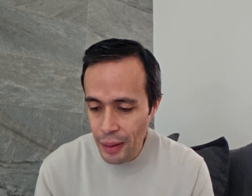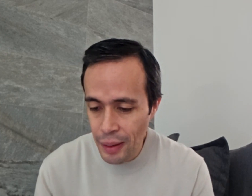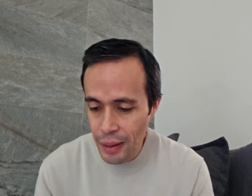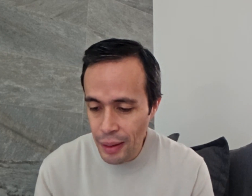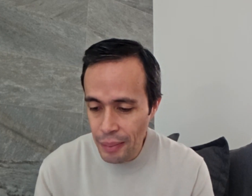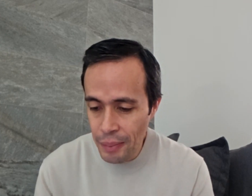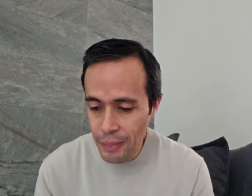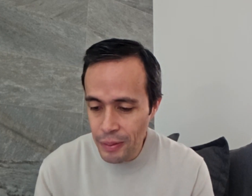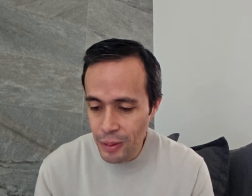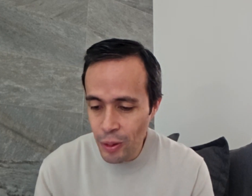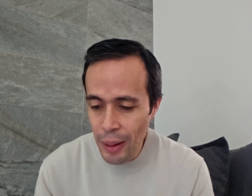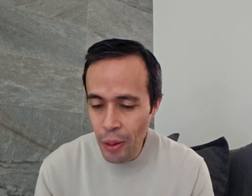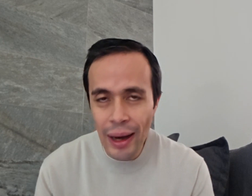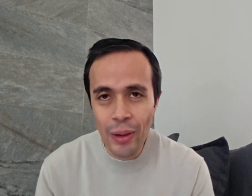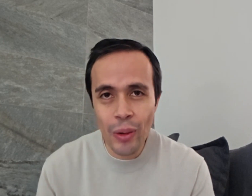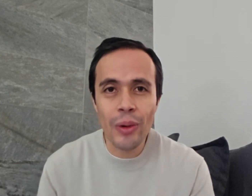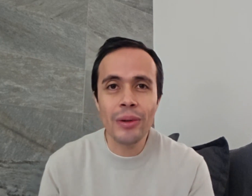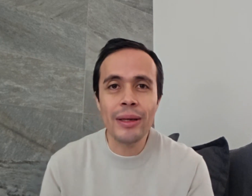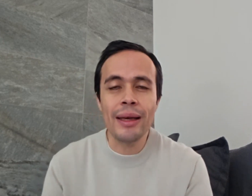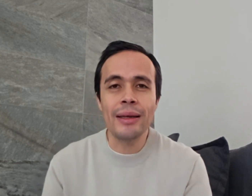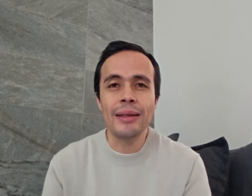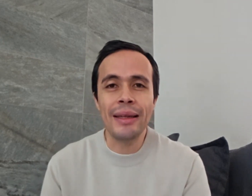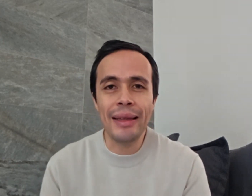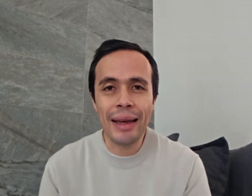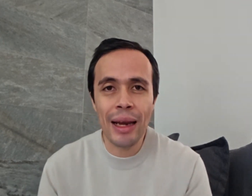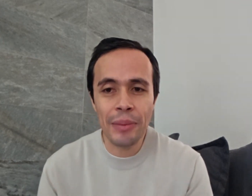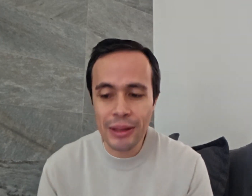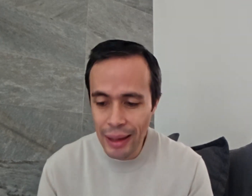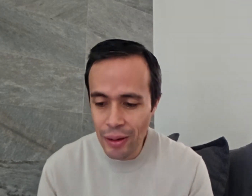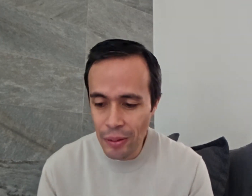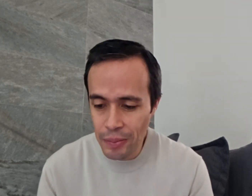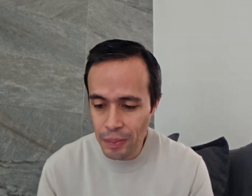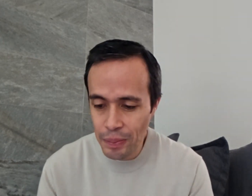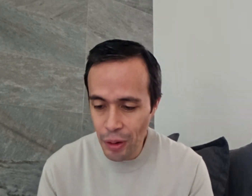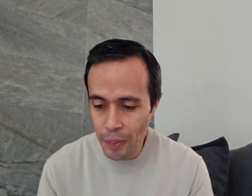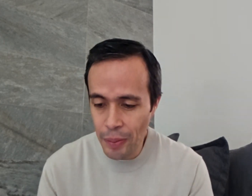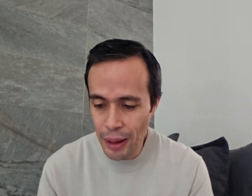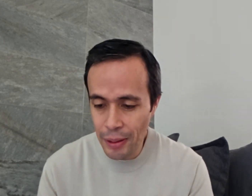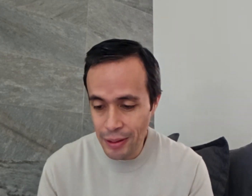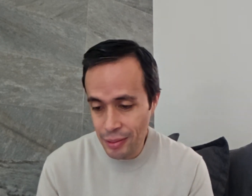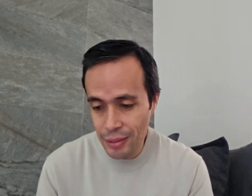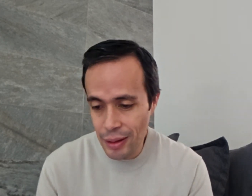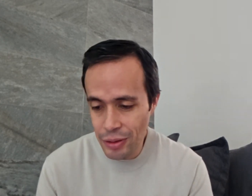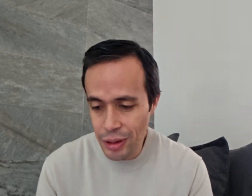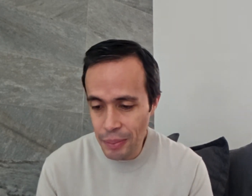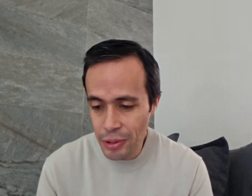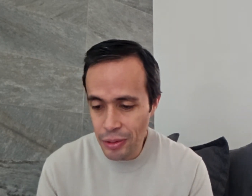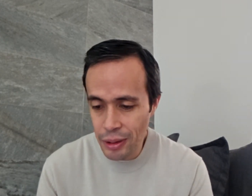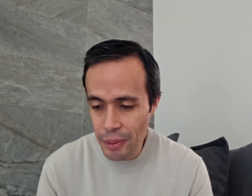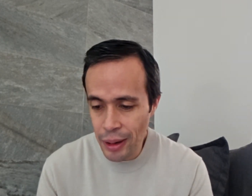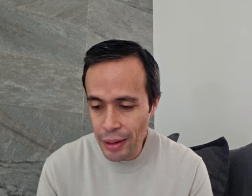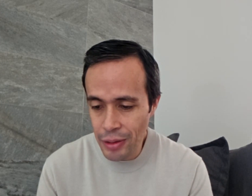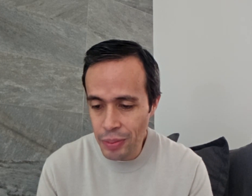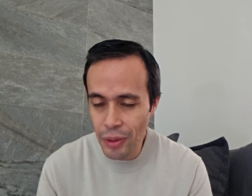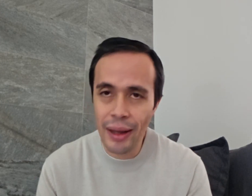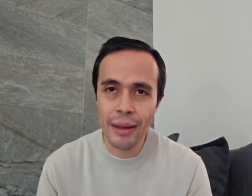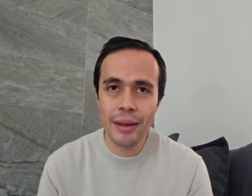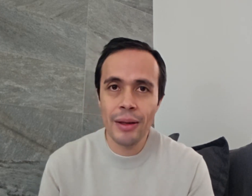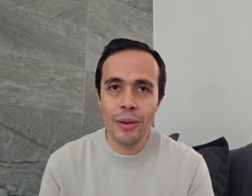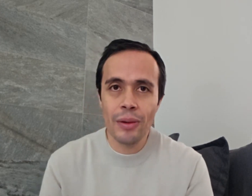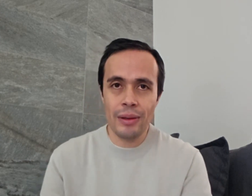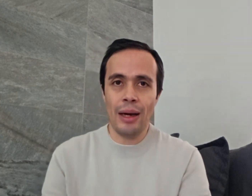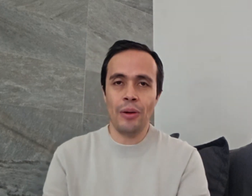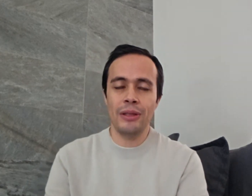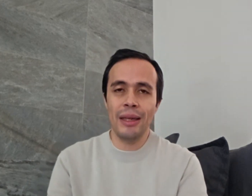como un abogado indígena mixteco por primera vez en los tiempos contemporáneos,